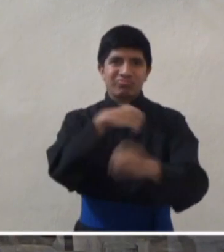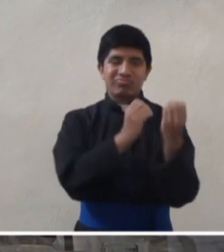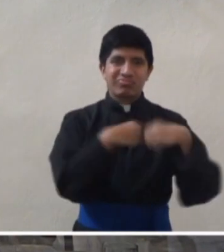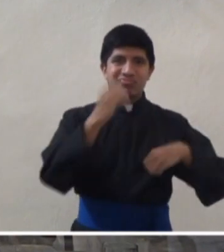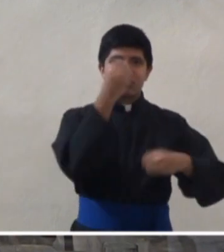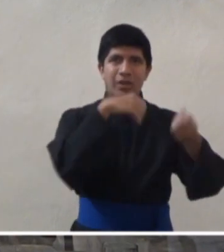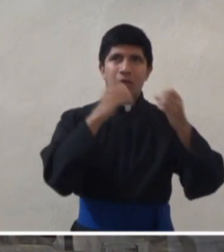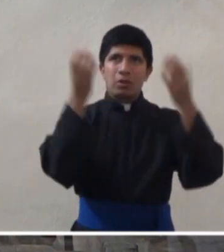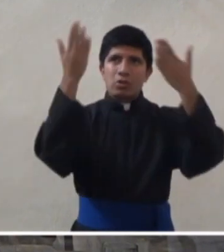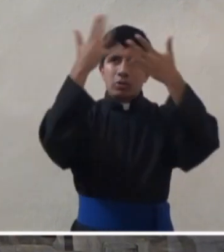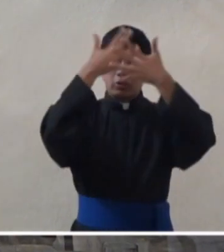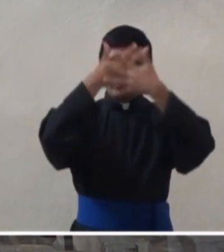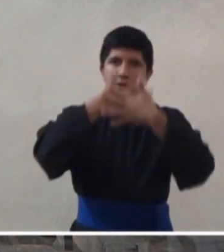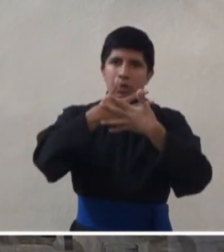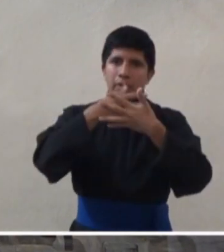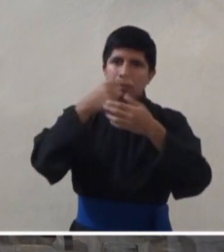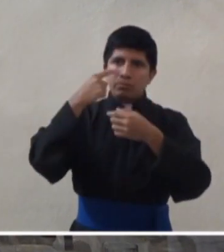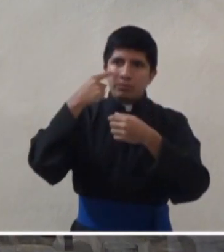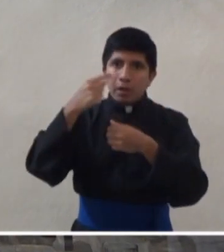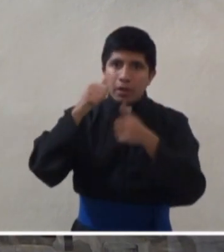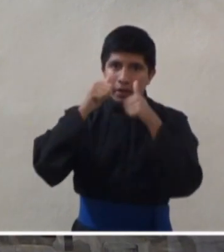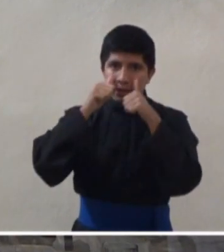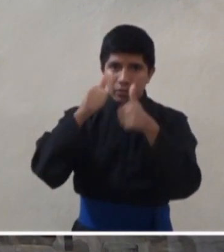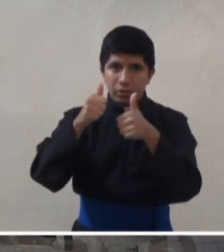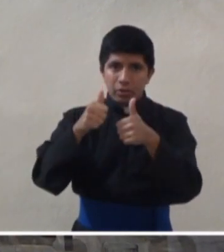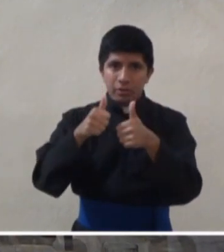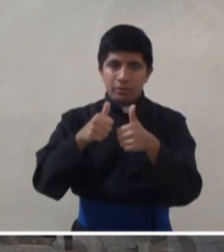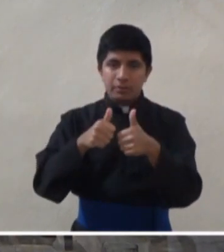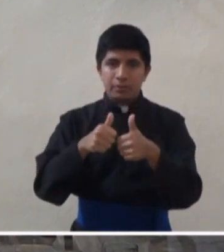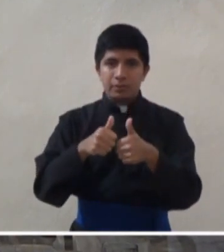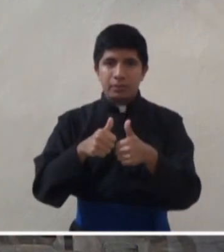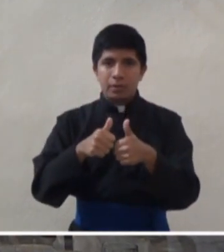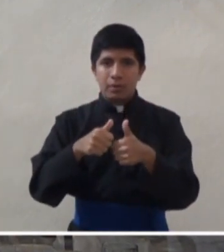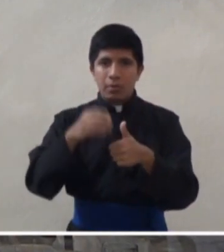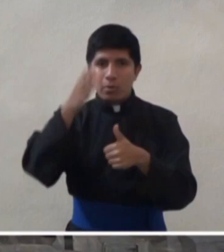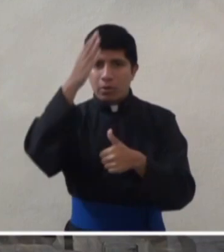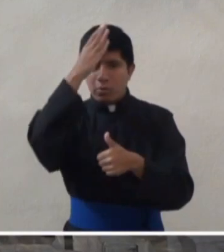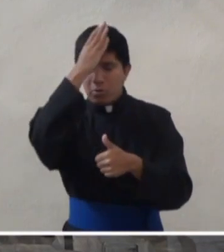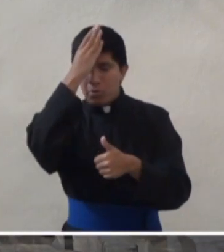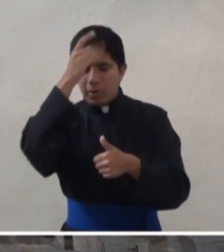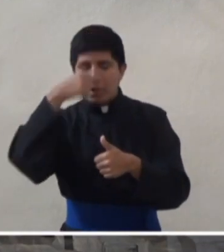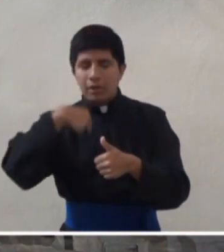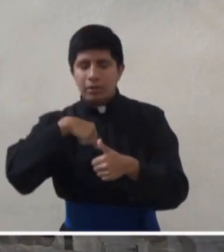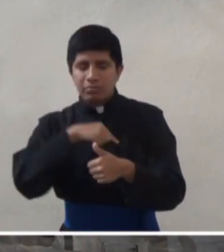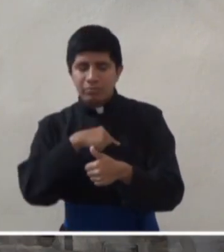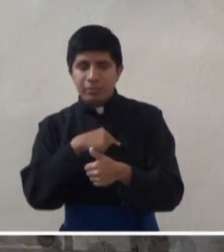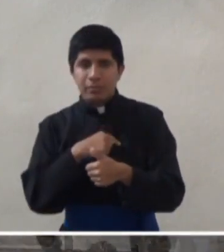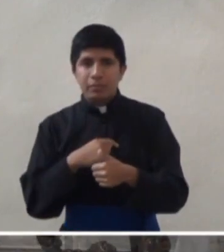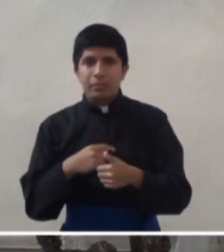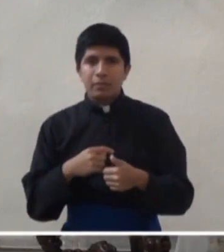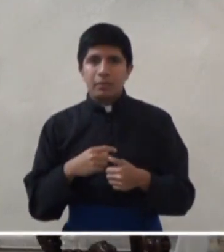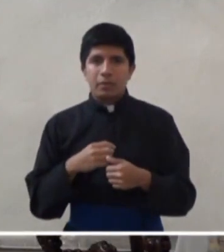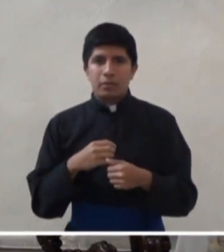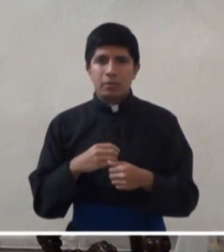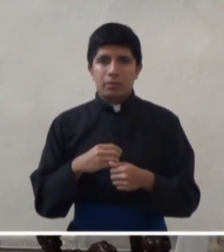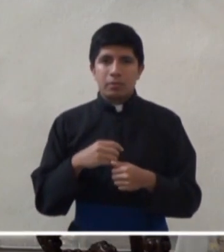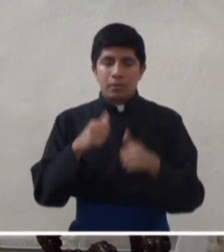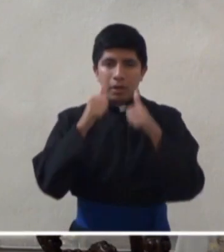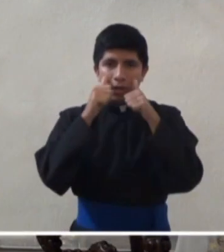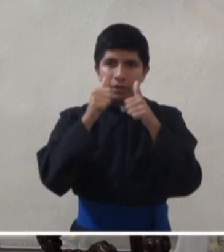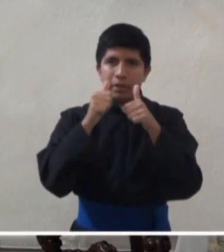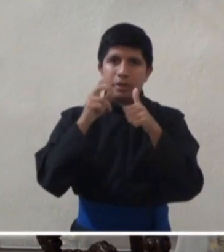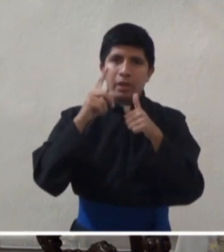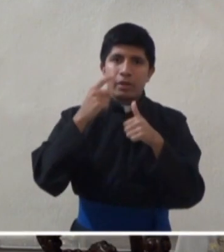que como ovejas, el mismo Jesús los decía, conozcamos la voz del pastor, conozcamos la voz